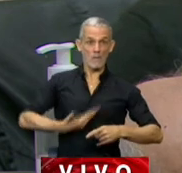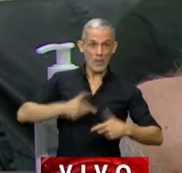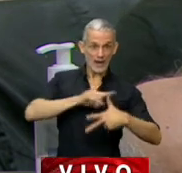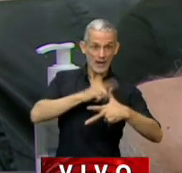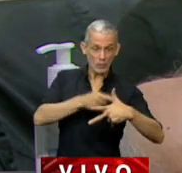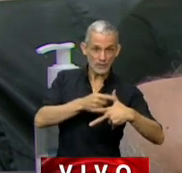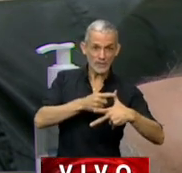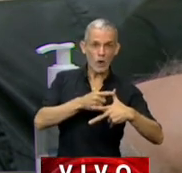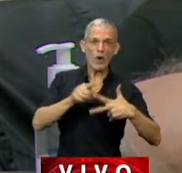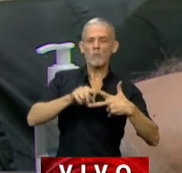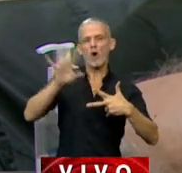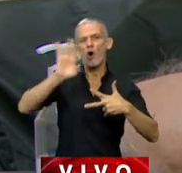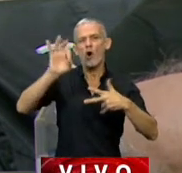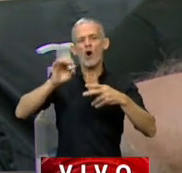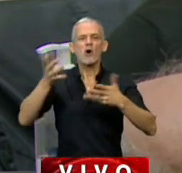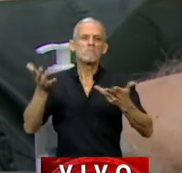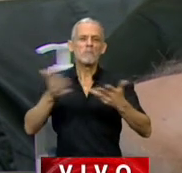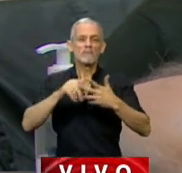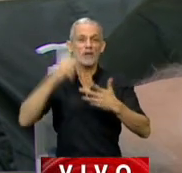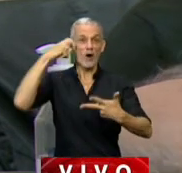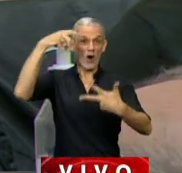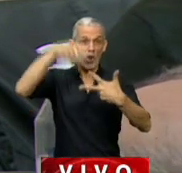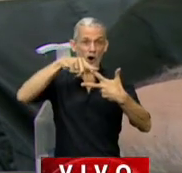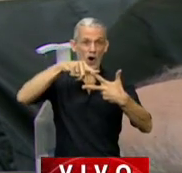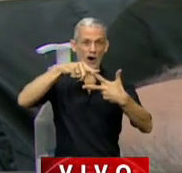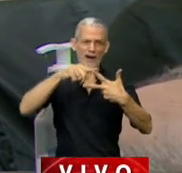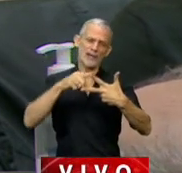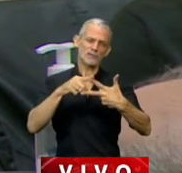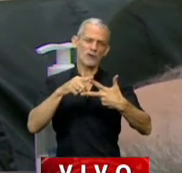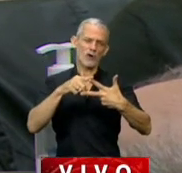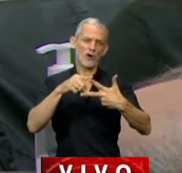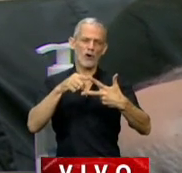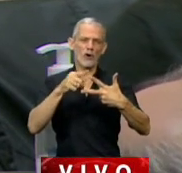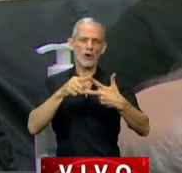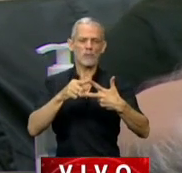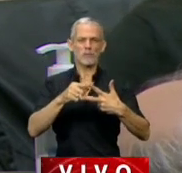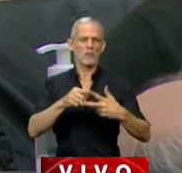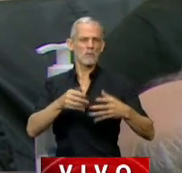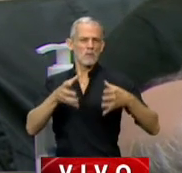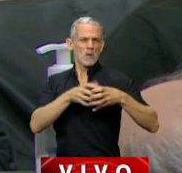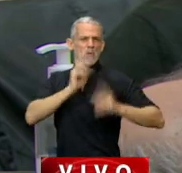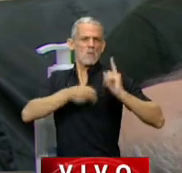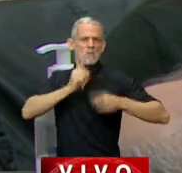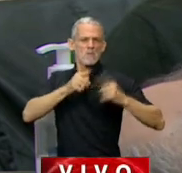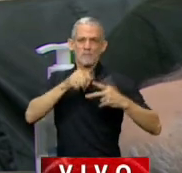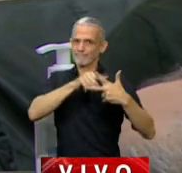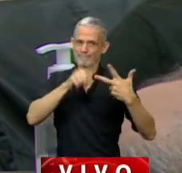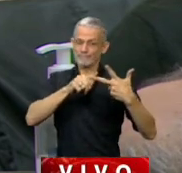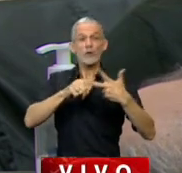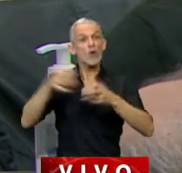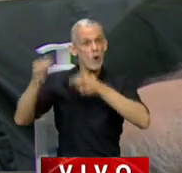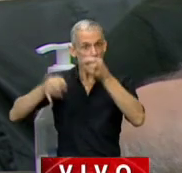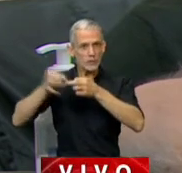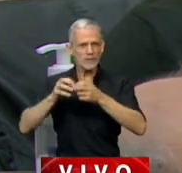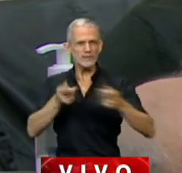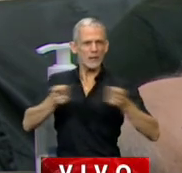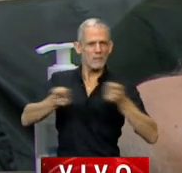Ejecutivo o que el Parlamento se convierta en una oligarquía. Es por